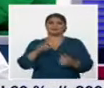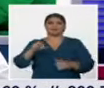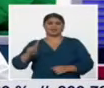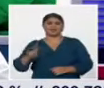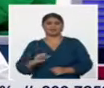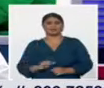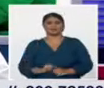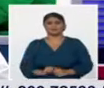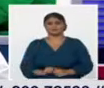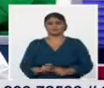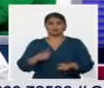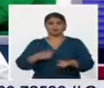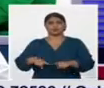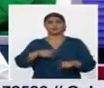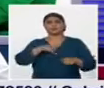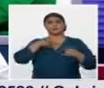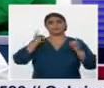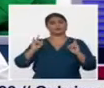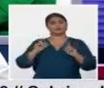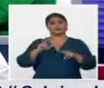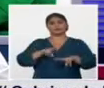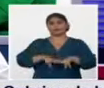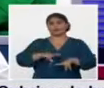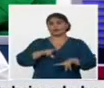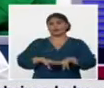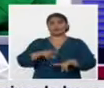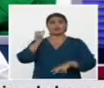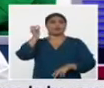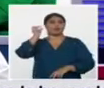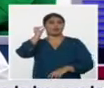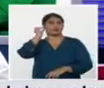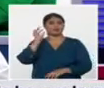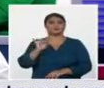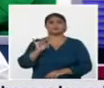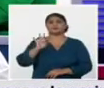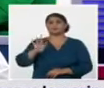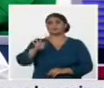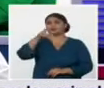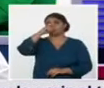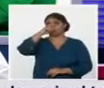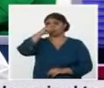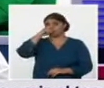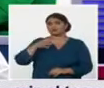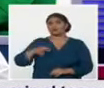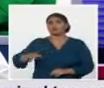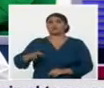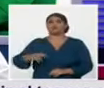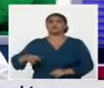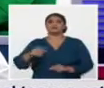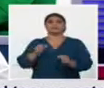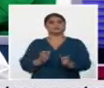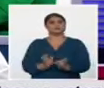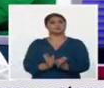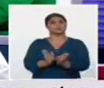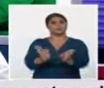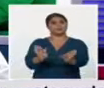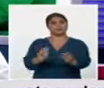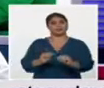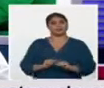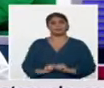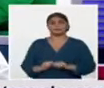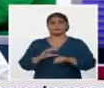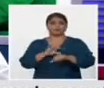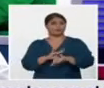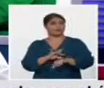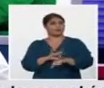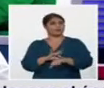una paciente de La Habana también de 74 años de edad del municipio San Miguel del Padrón, con antecedentes